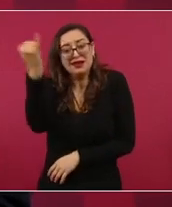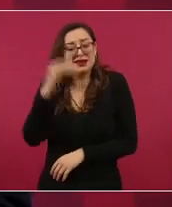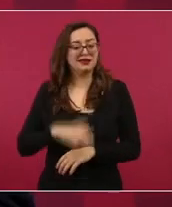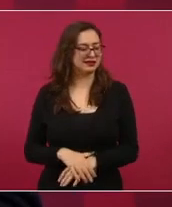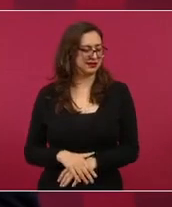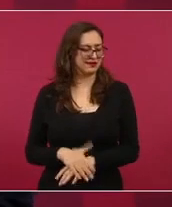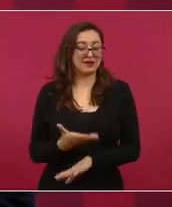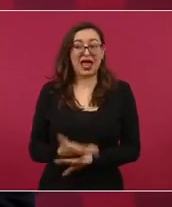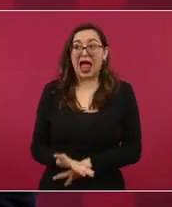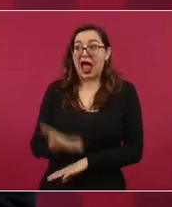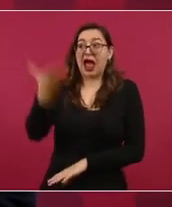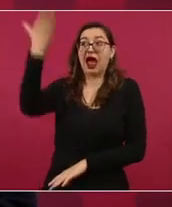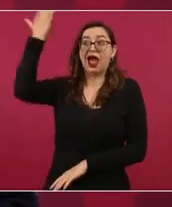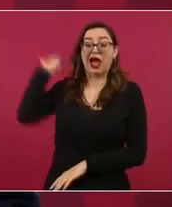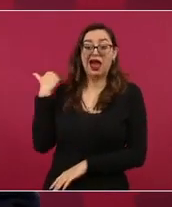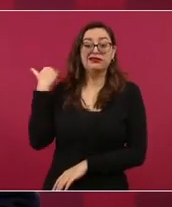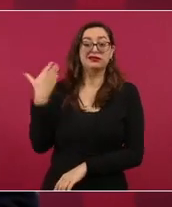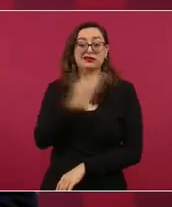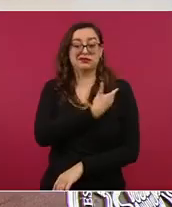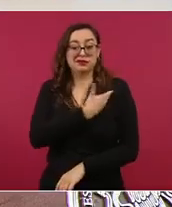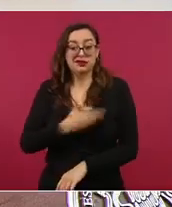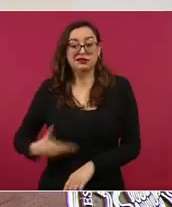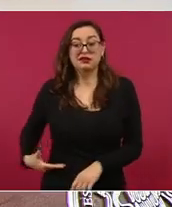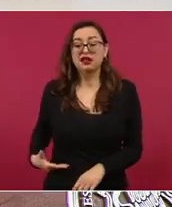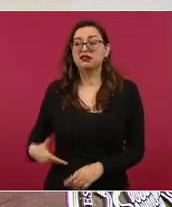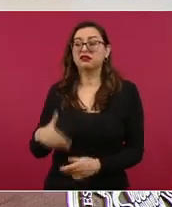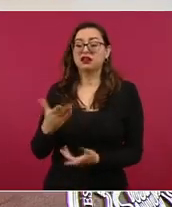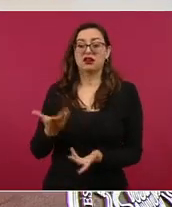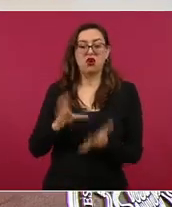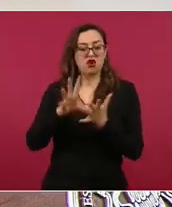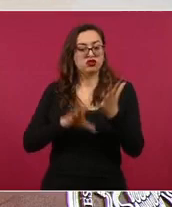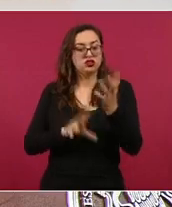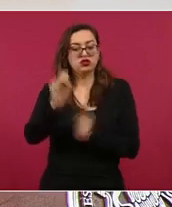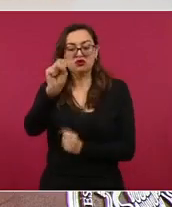reforma constitucional al presidente.